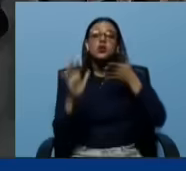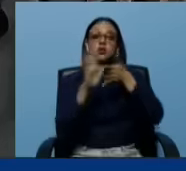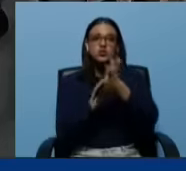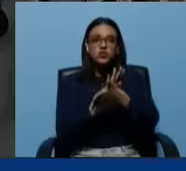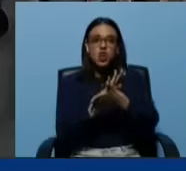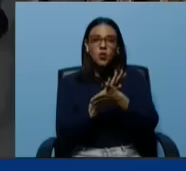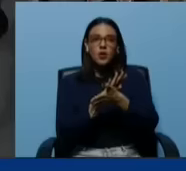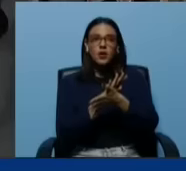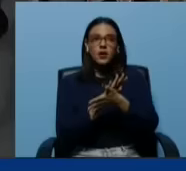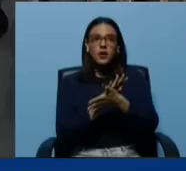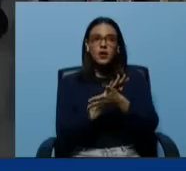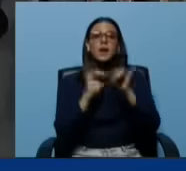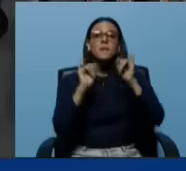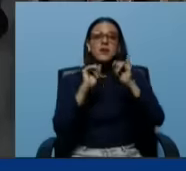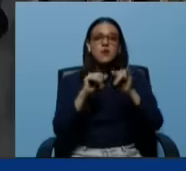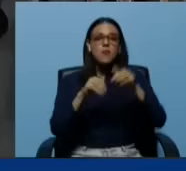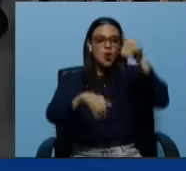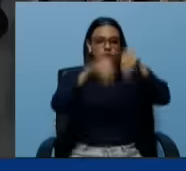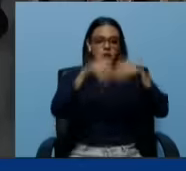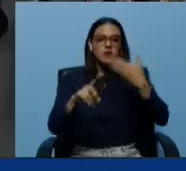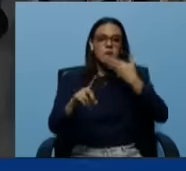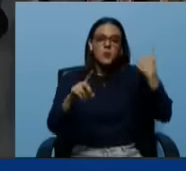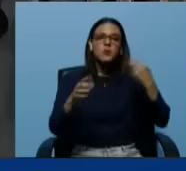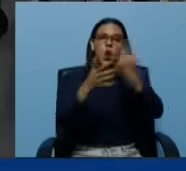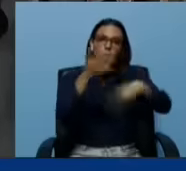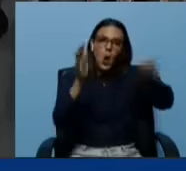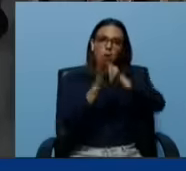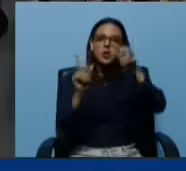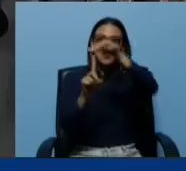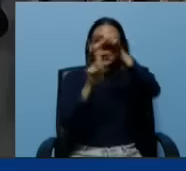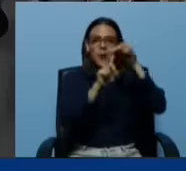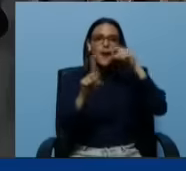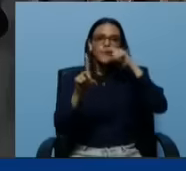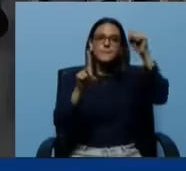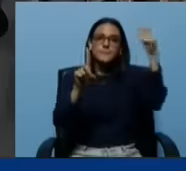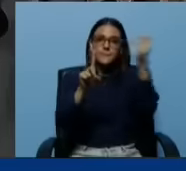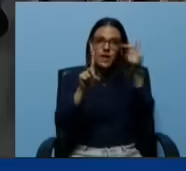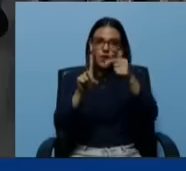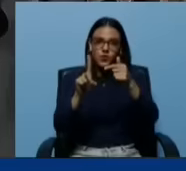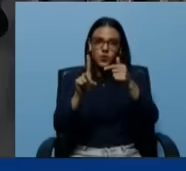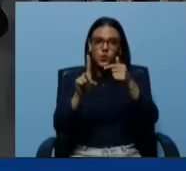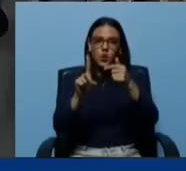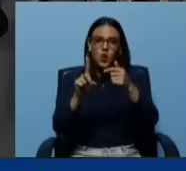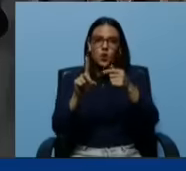con el de la reelección de Nicolás Maduro como